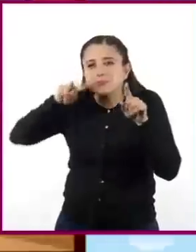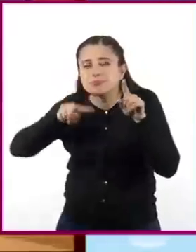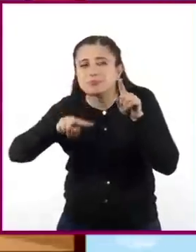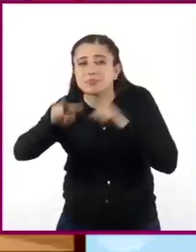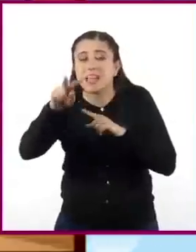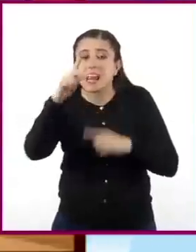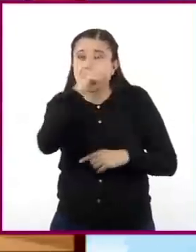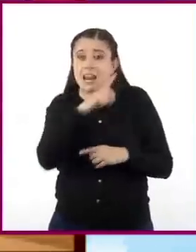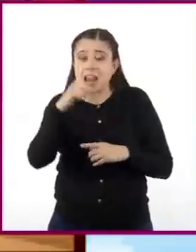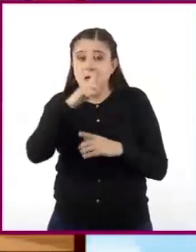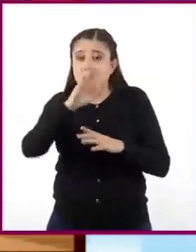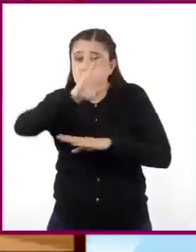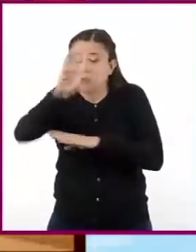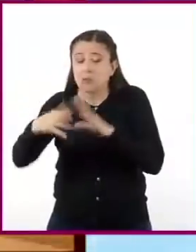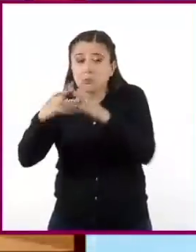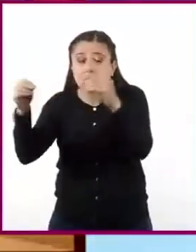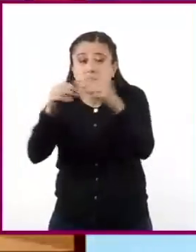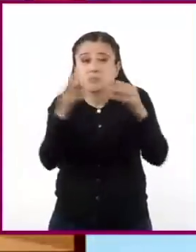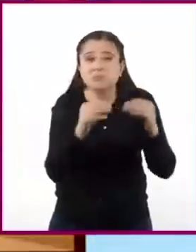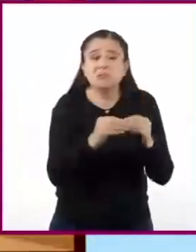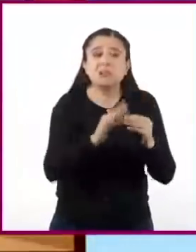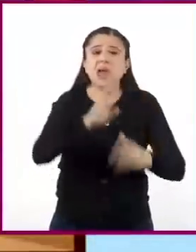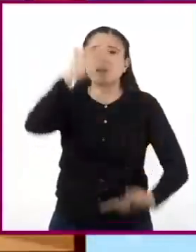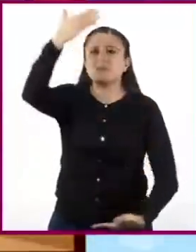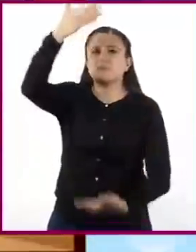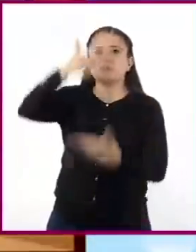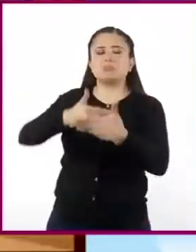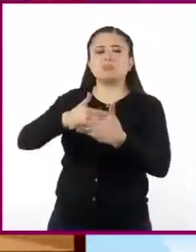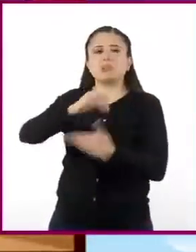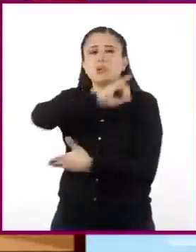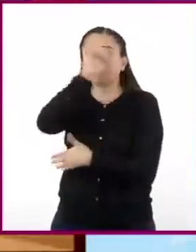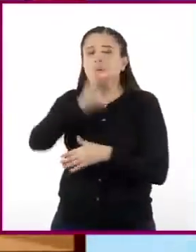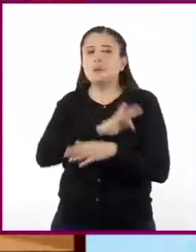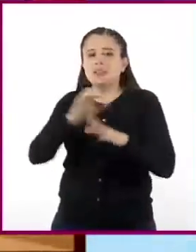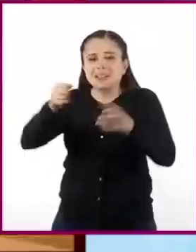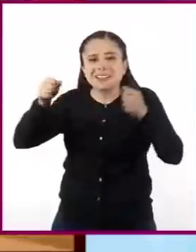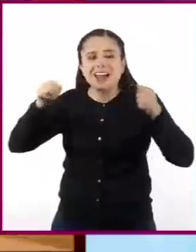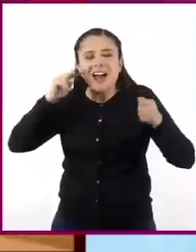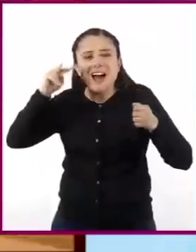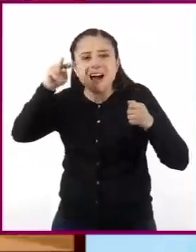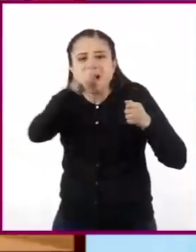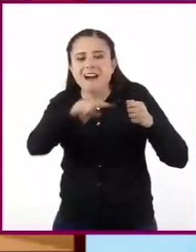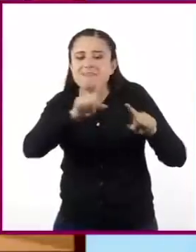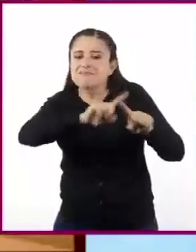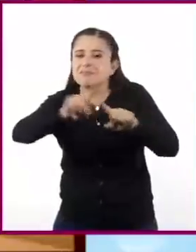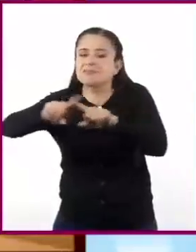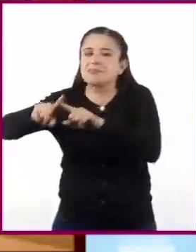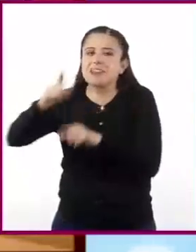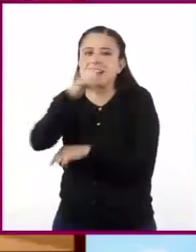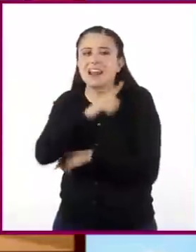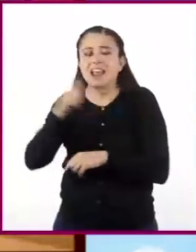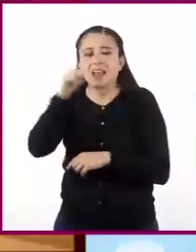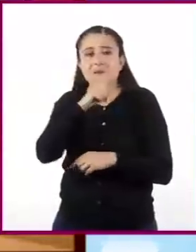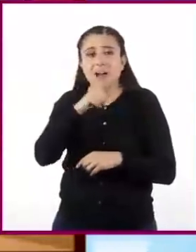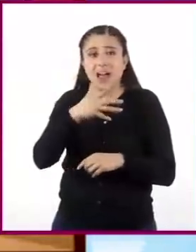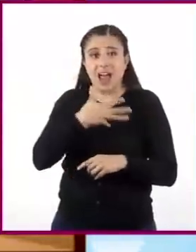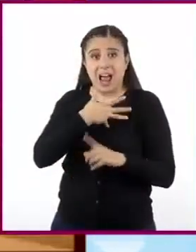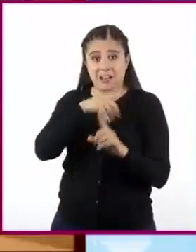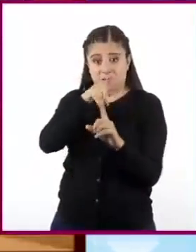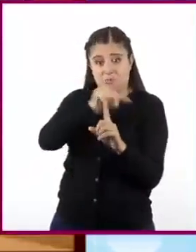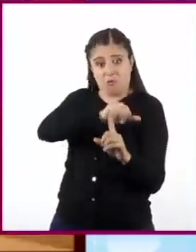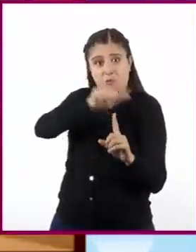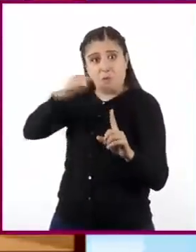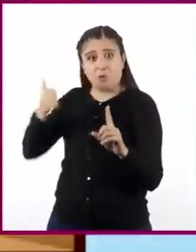lengua se muere, pues se cierra para siempre eso. Ya nunca más podremos asomarnos por esa ventana. El que tiene otra